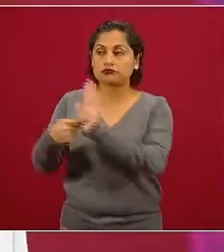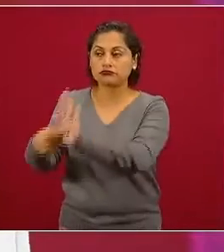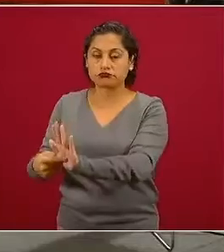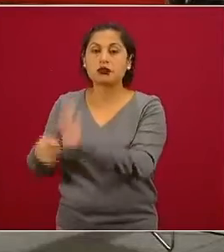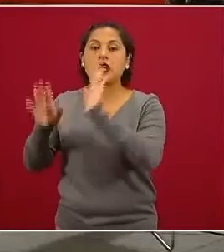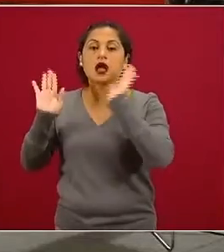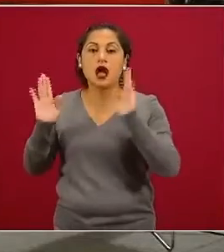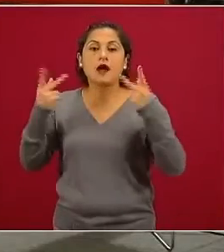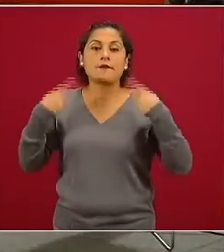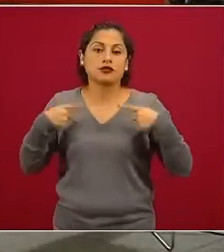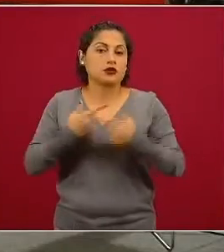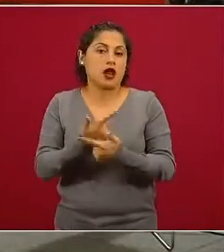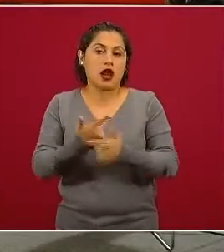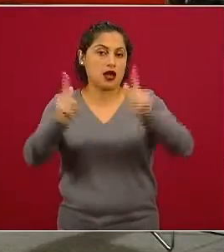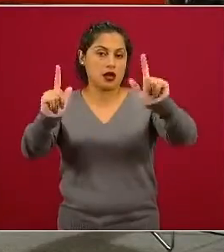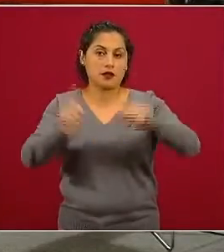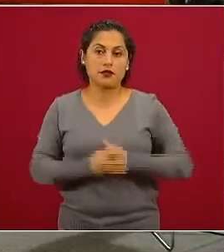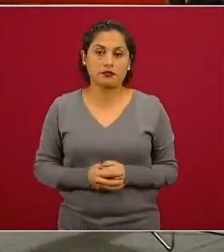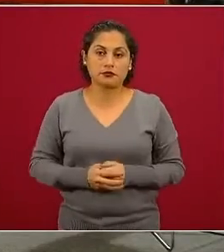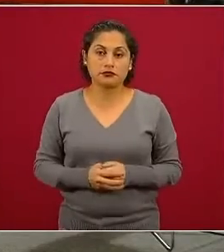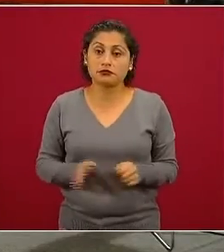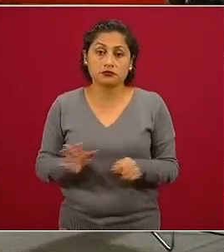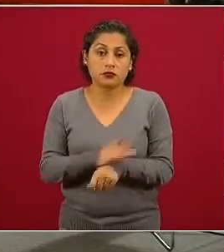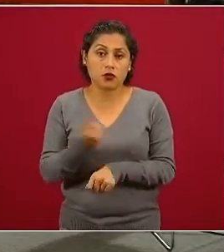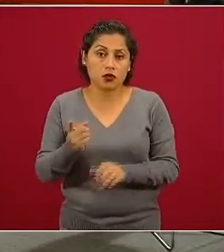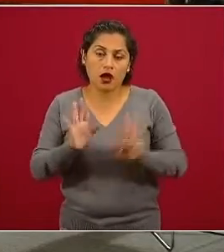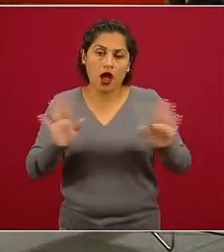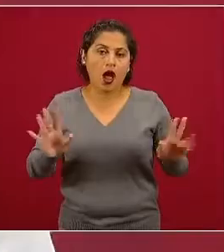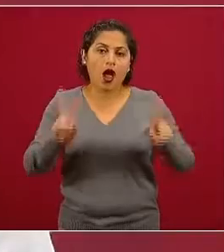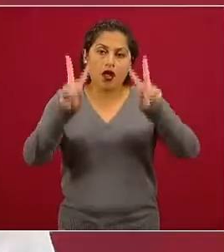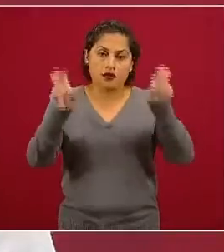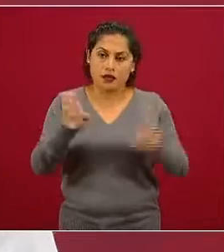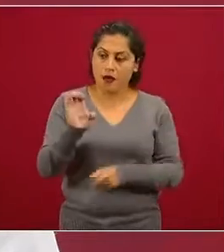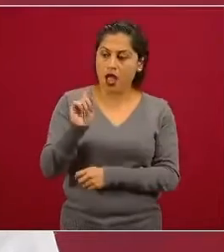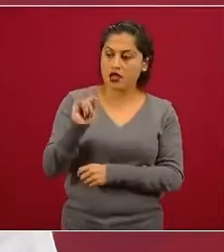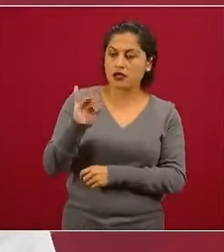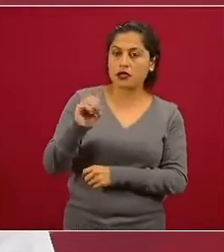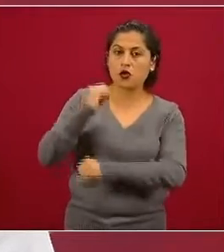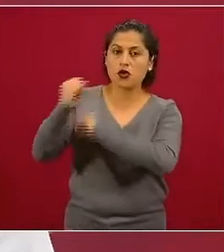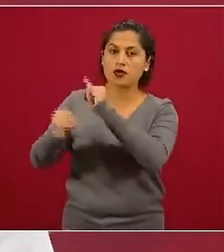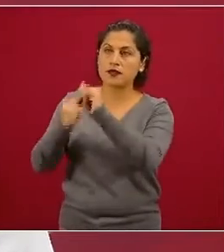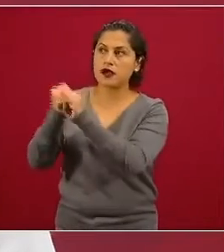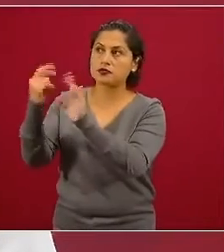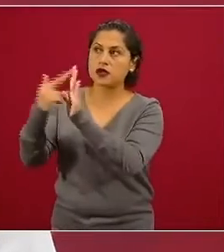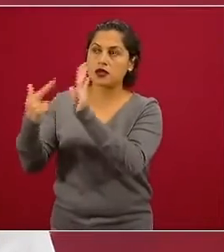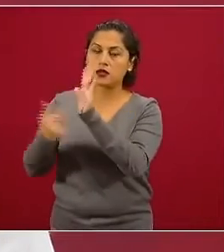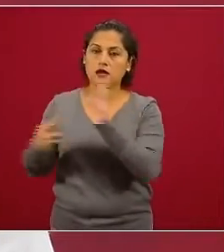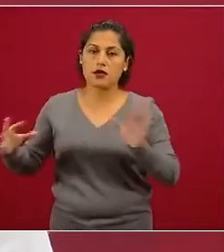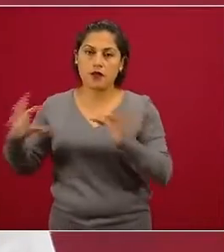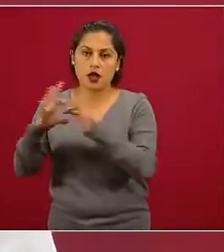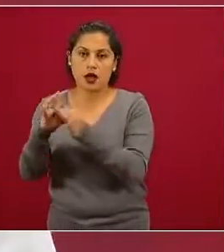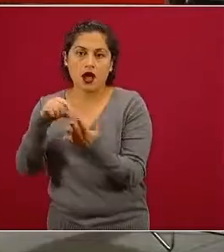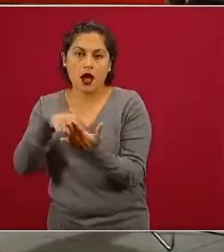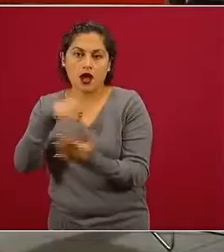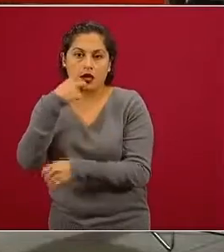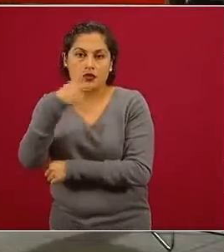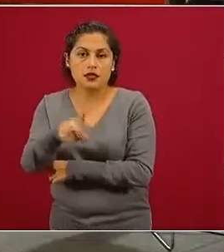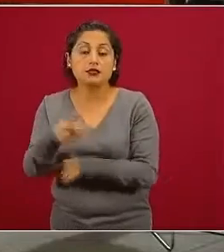Se abren convocatorias para las personas que pudieran tener el deseo de participar en la investigación